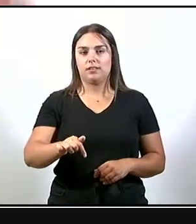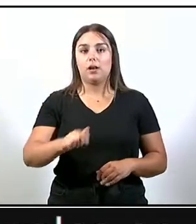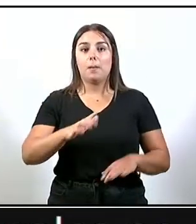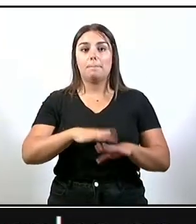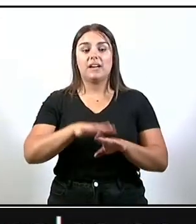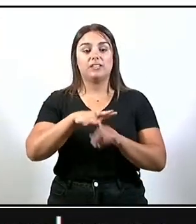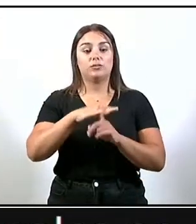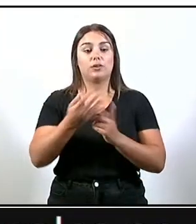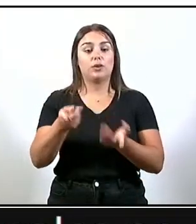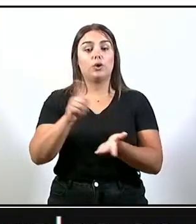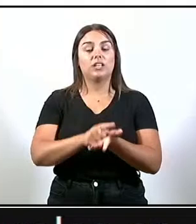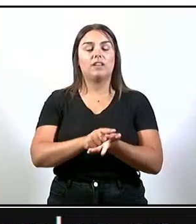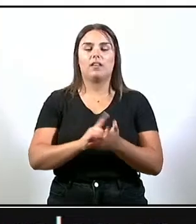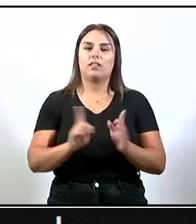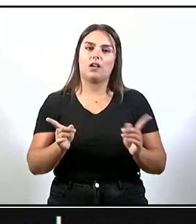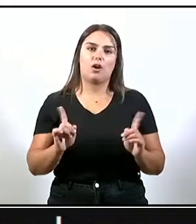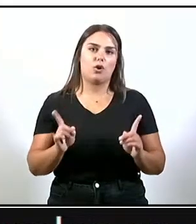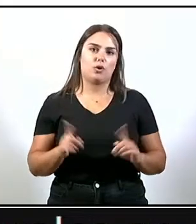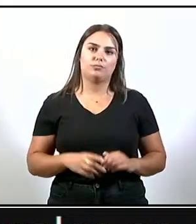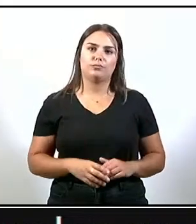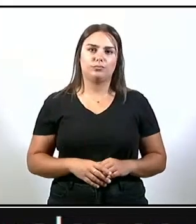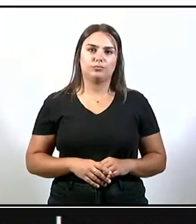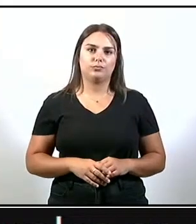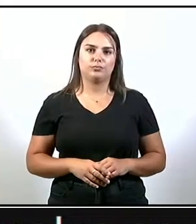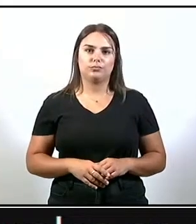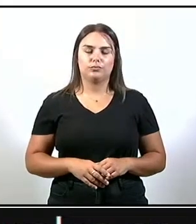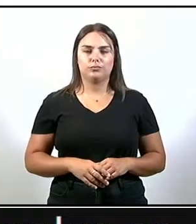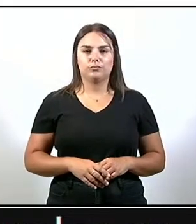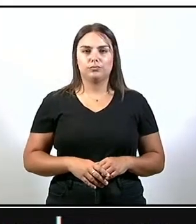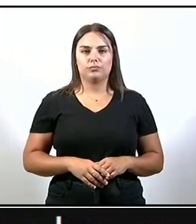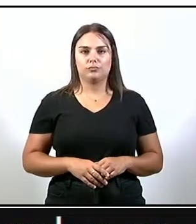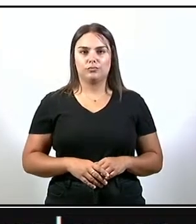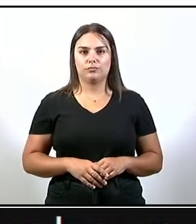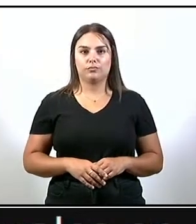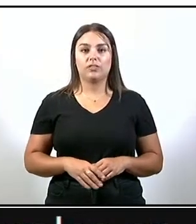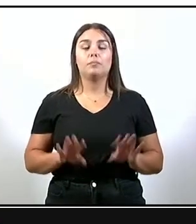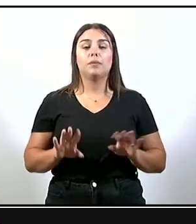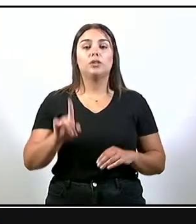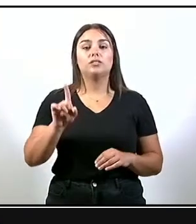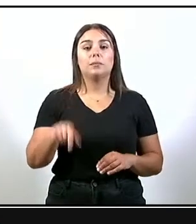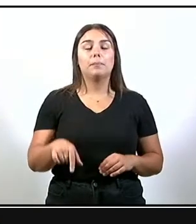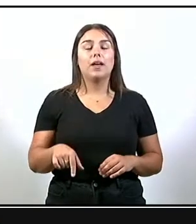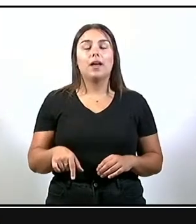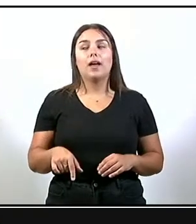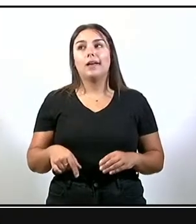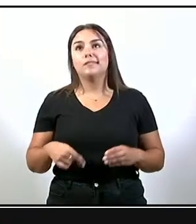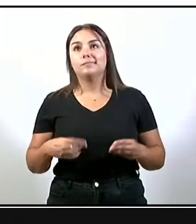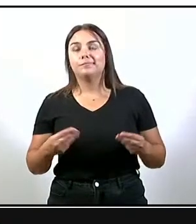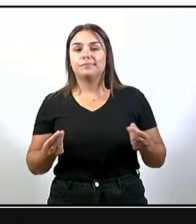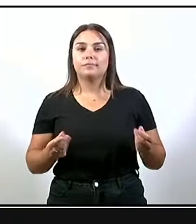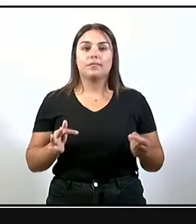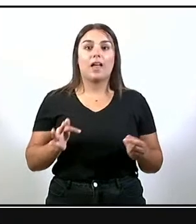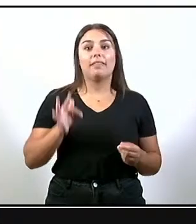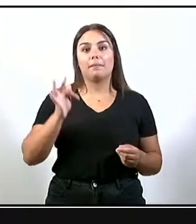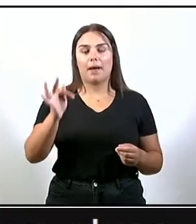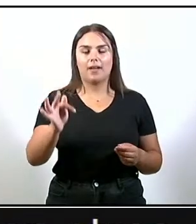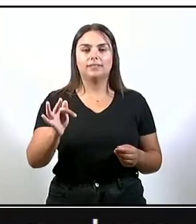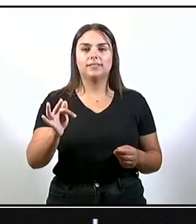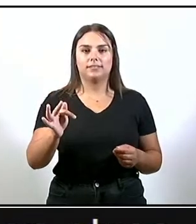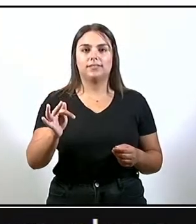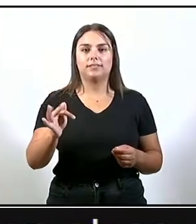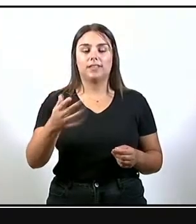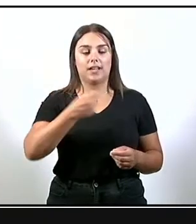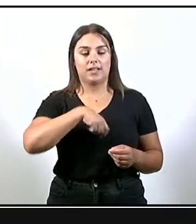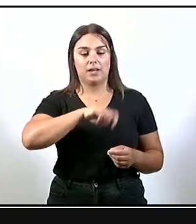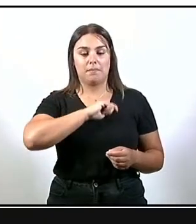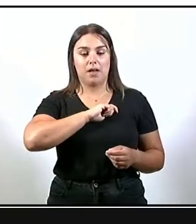ocurrió en otros momentos de la historia, ¿no? Pero es que, además, la ley que regula las minas en